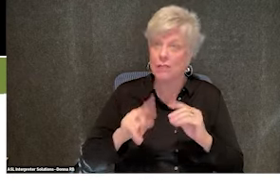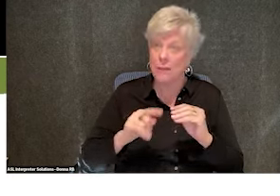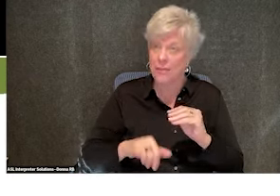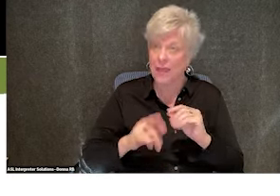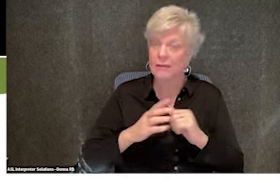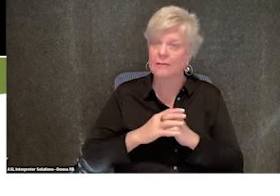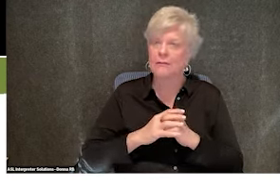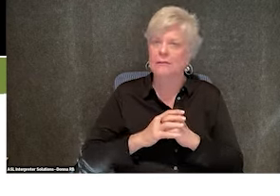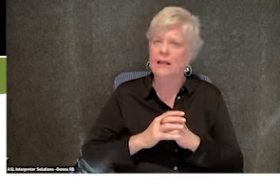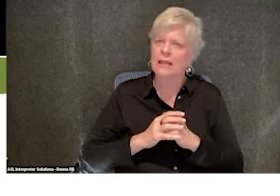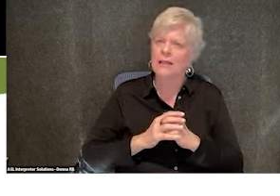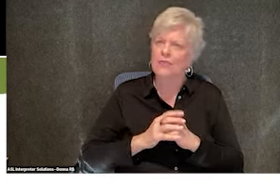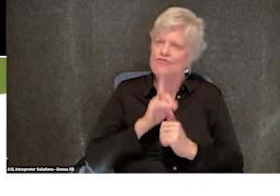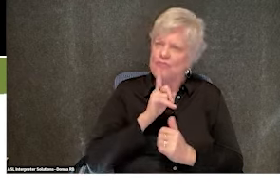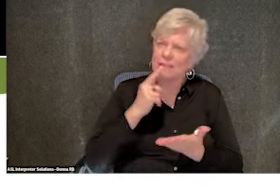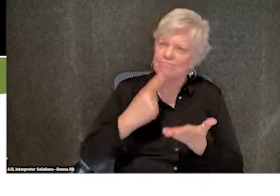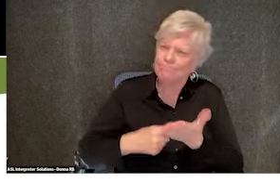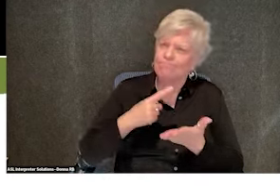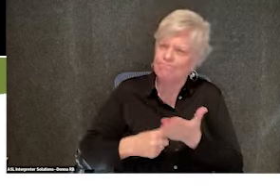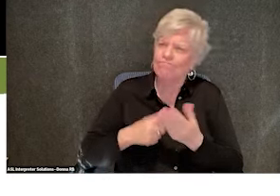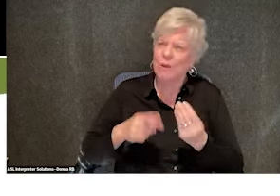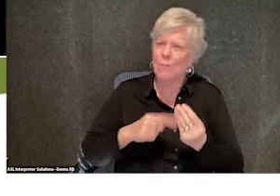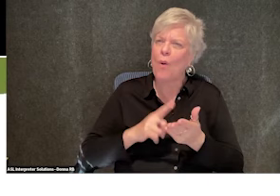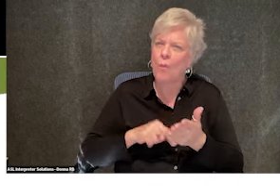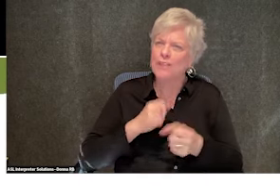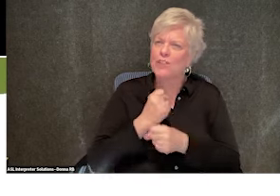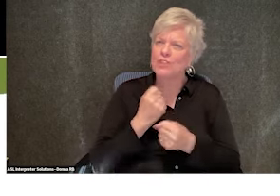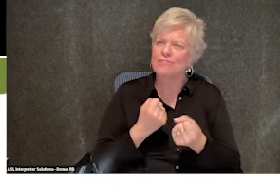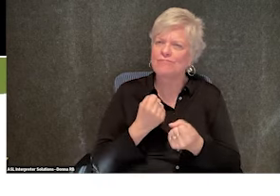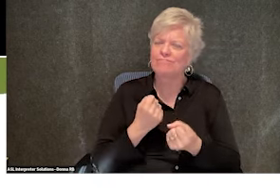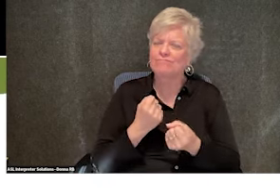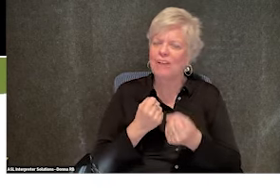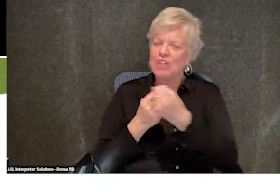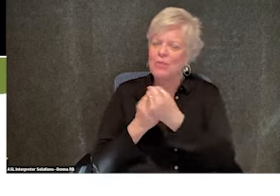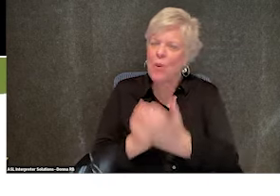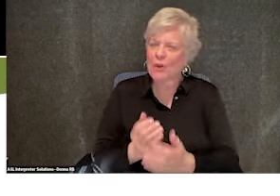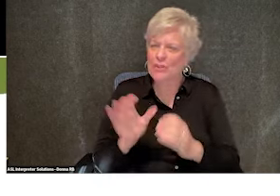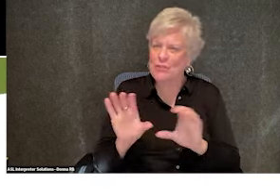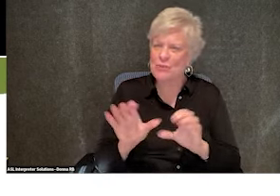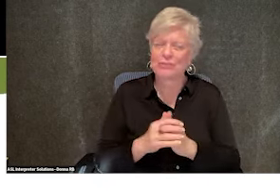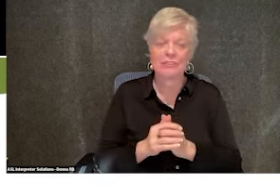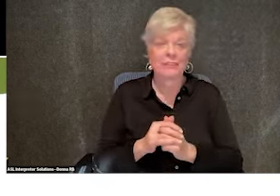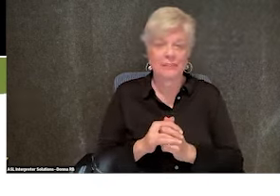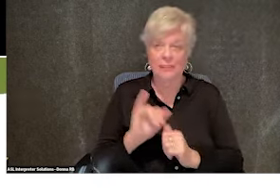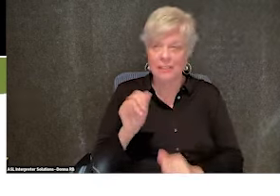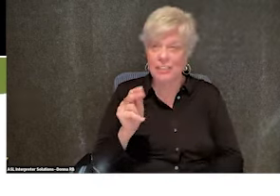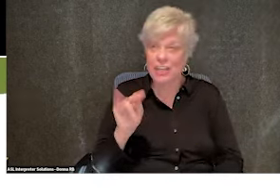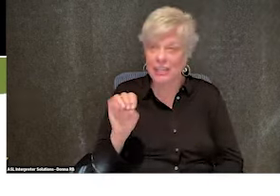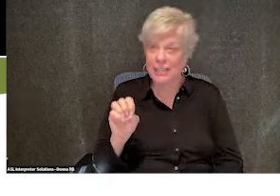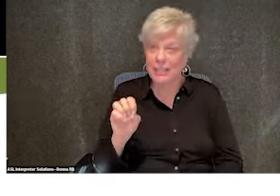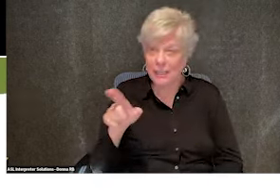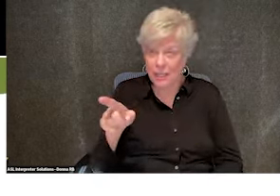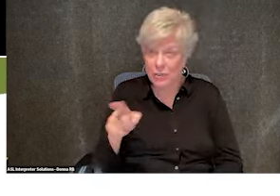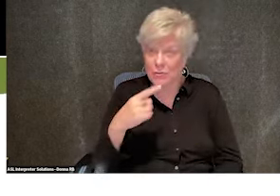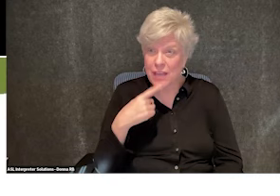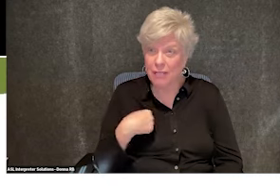sea, sí, normalmente es mi mamá, a veces mi papá, a veces mi vecino. Y normalmente mi